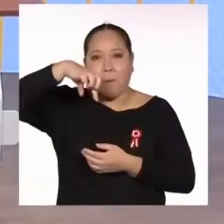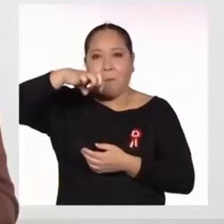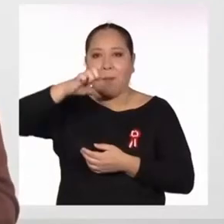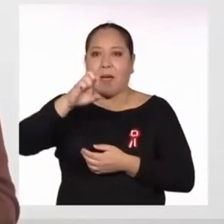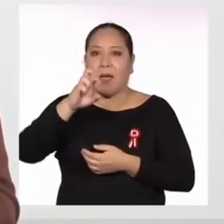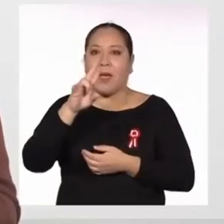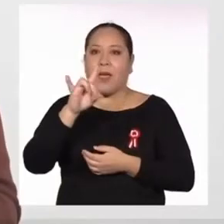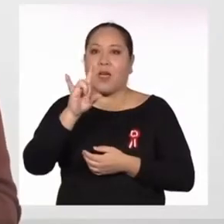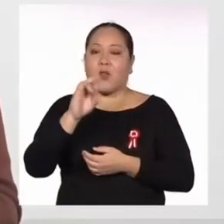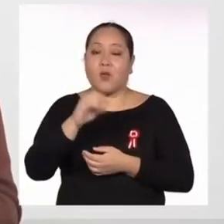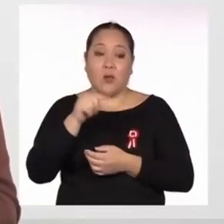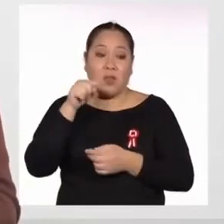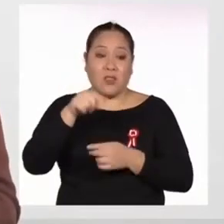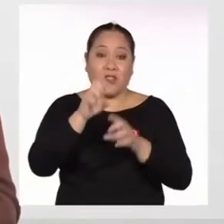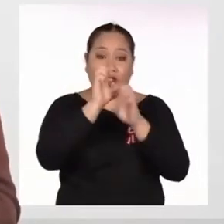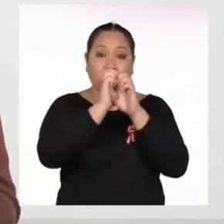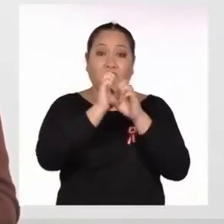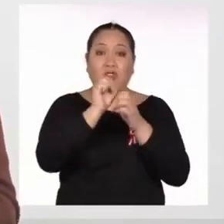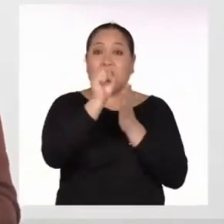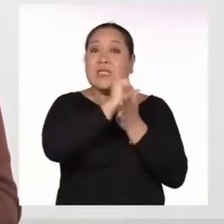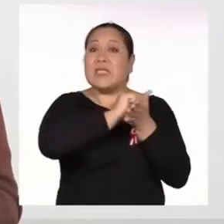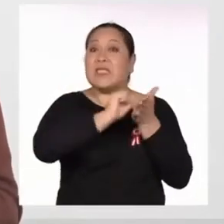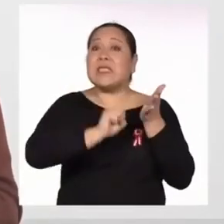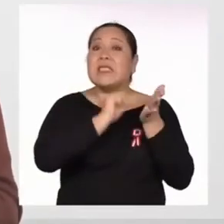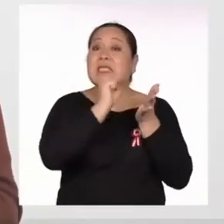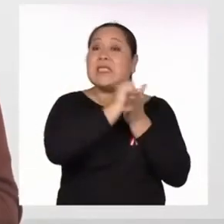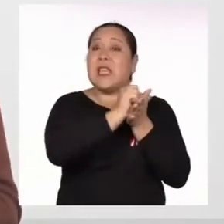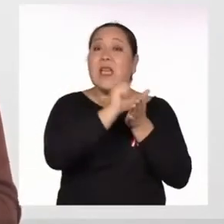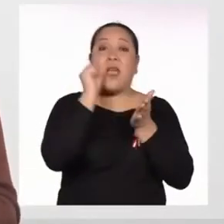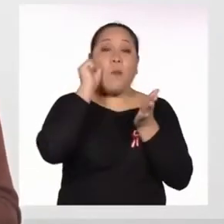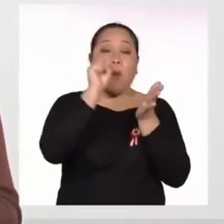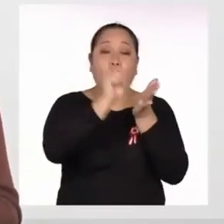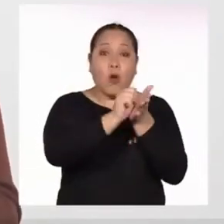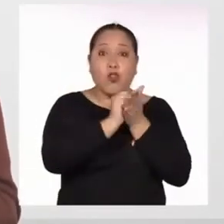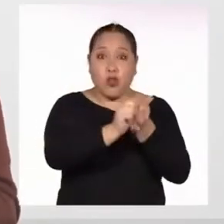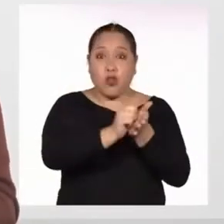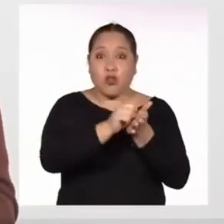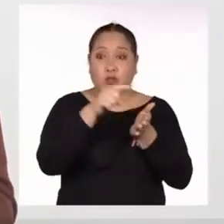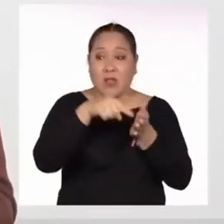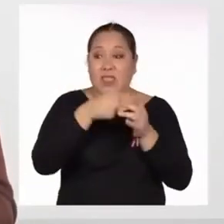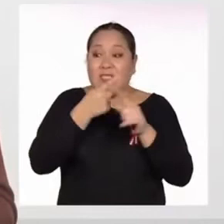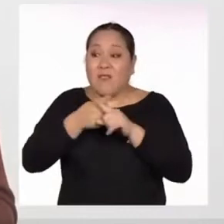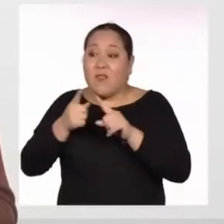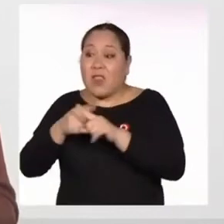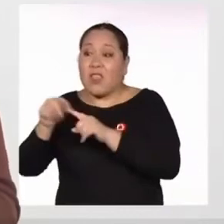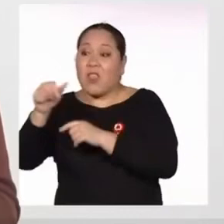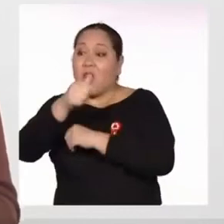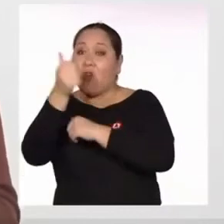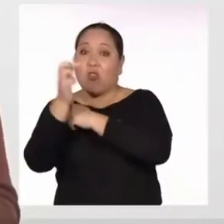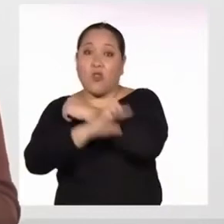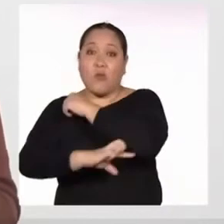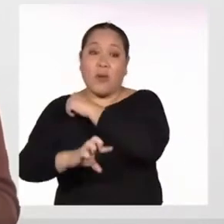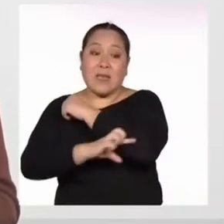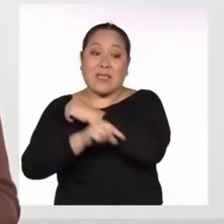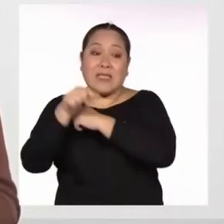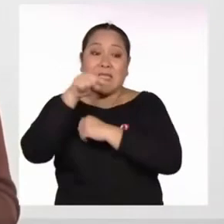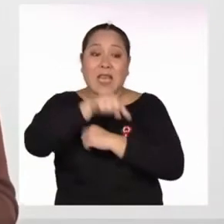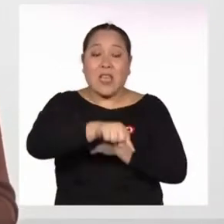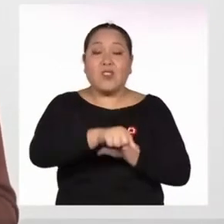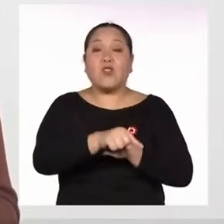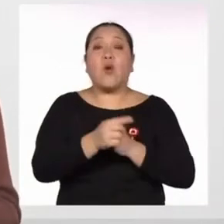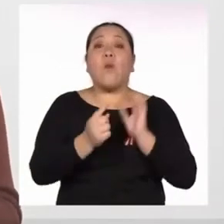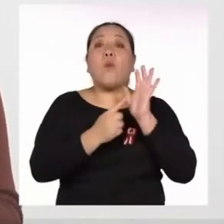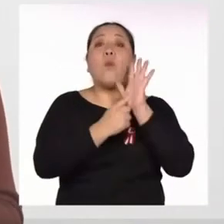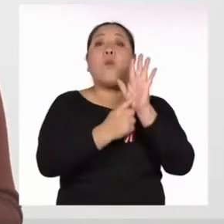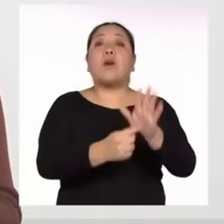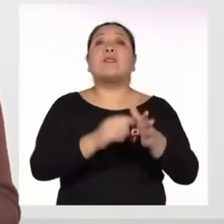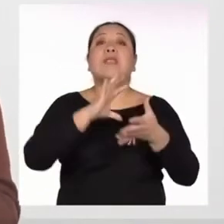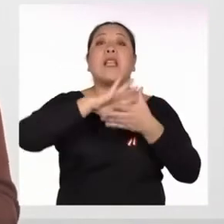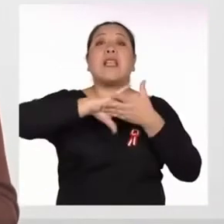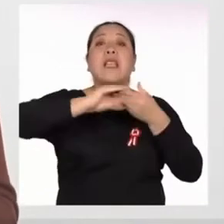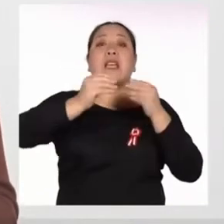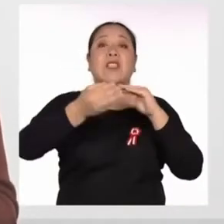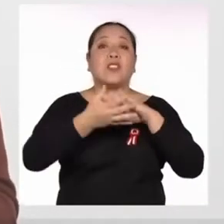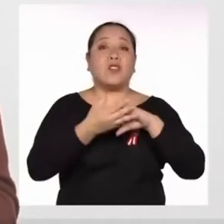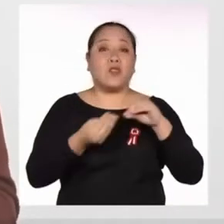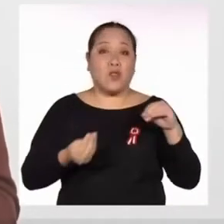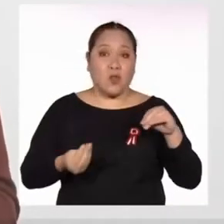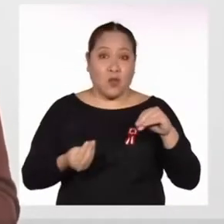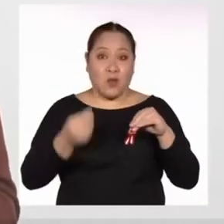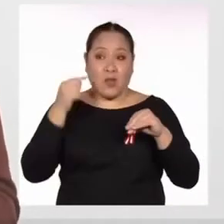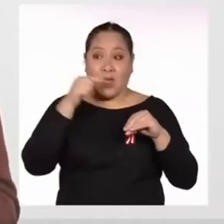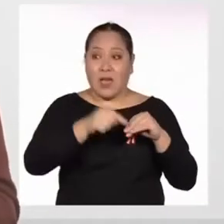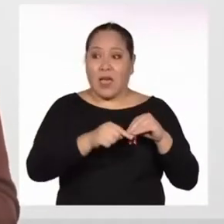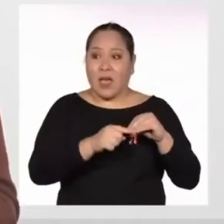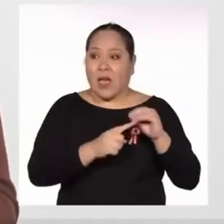países y los símbolos patrios representan la historia de un determinado país frente a la comunidad